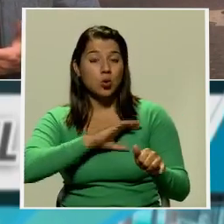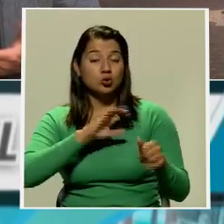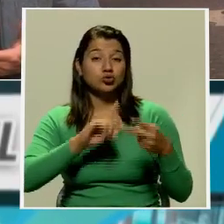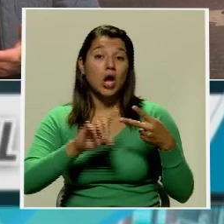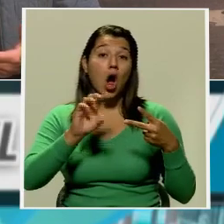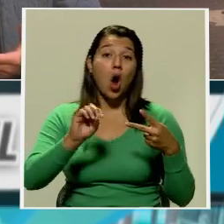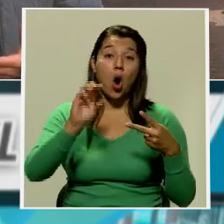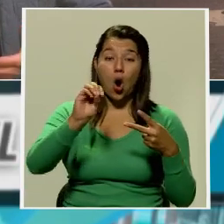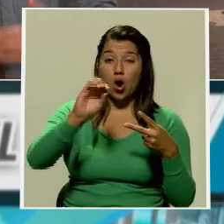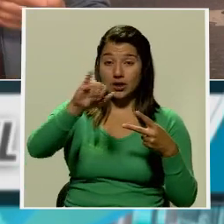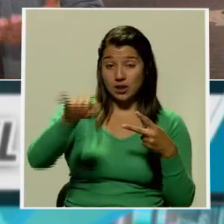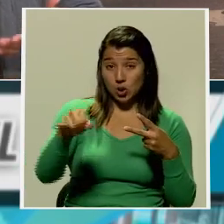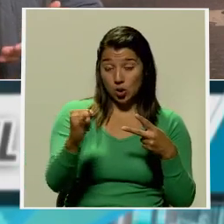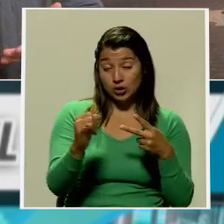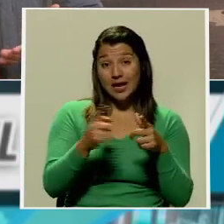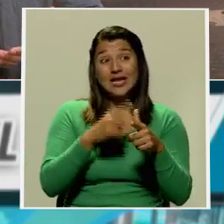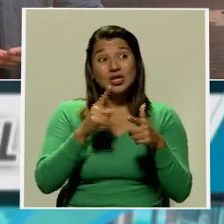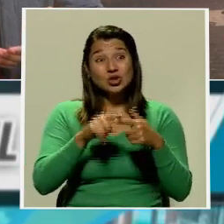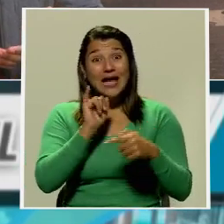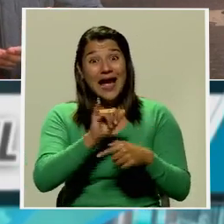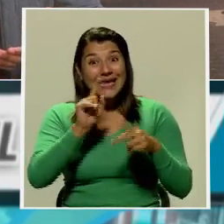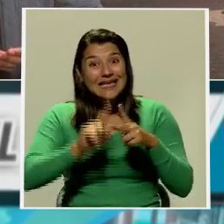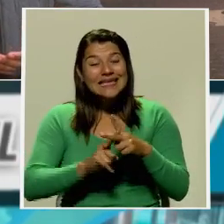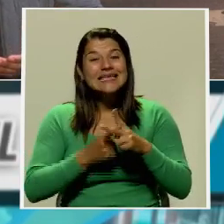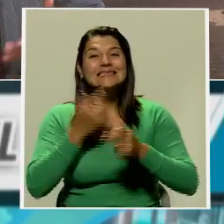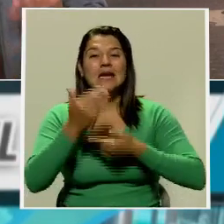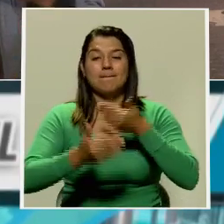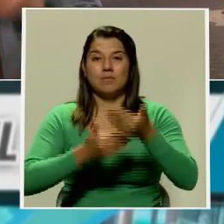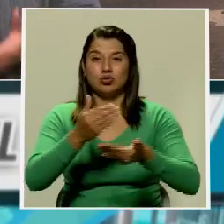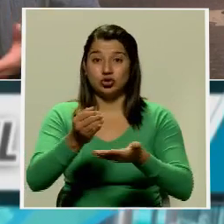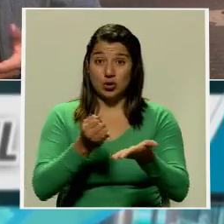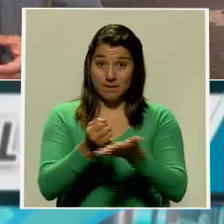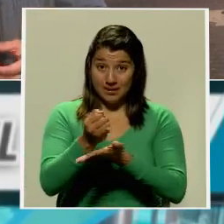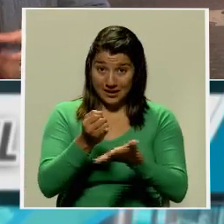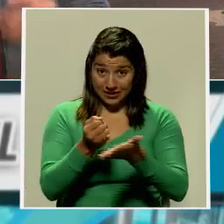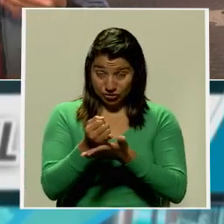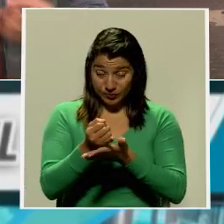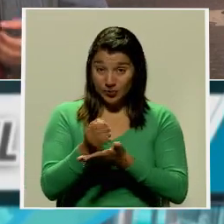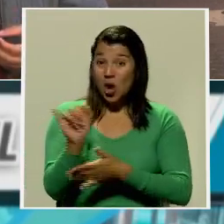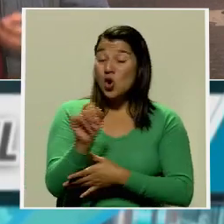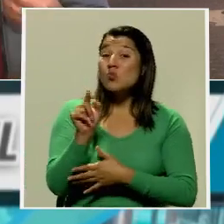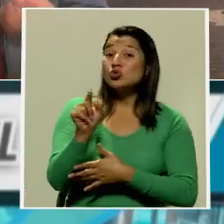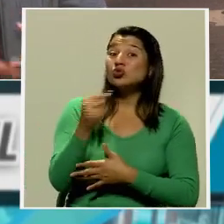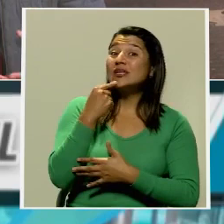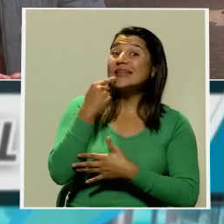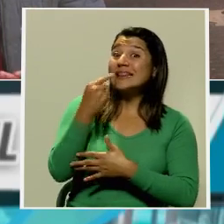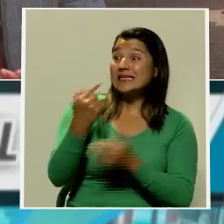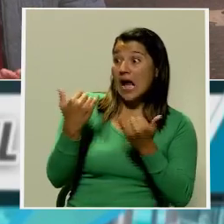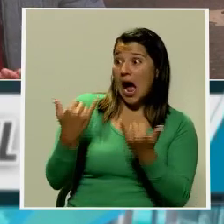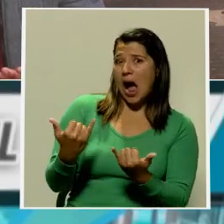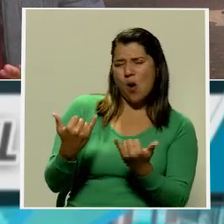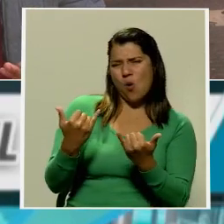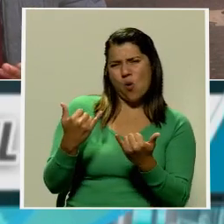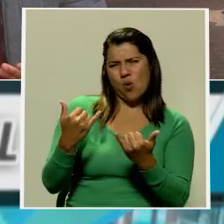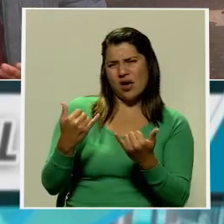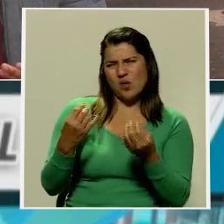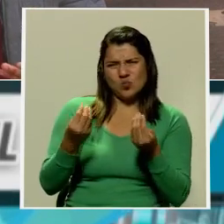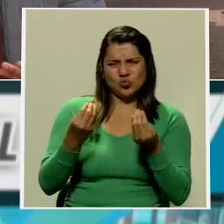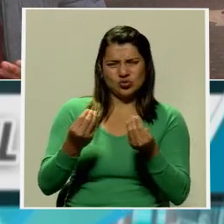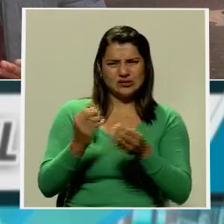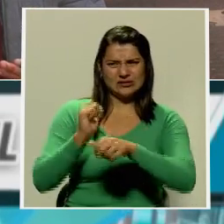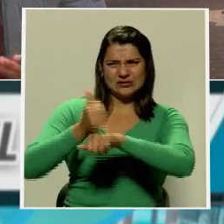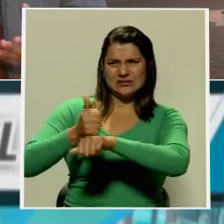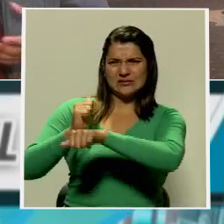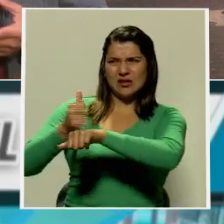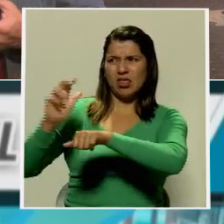de investigación judicial, y ahí es donde inicia el proceso de investigación. Como usted lo dice, estas videocámaras que hay